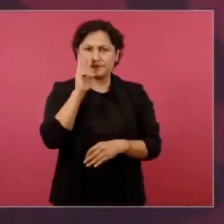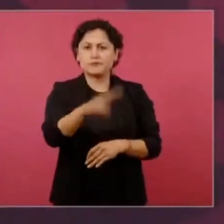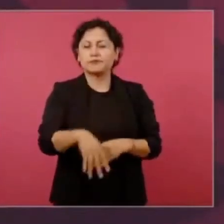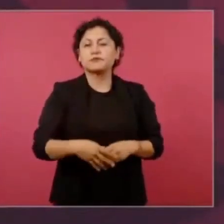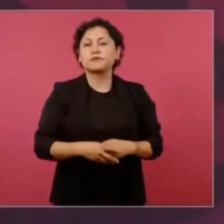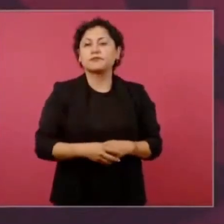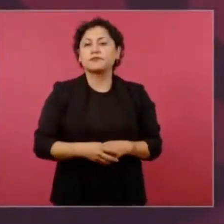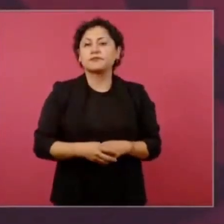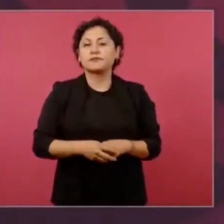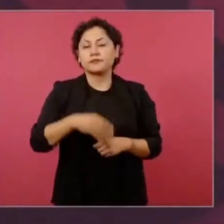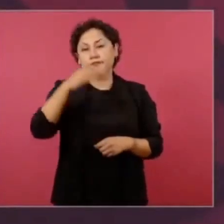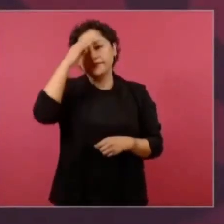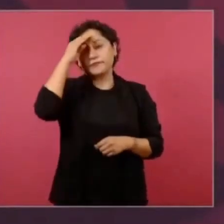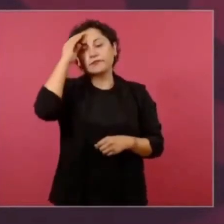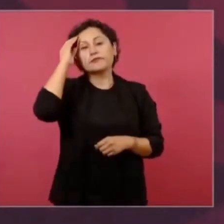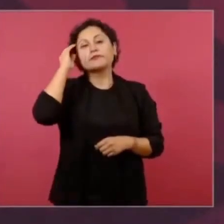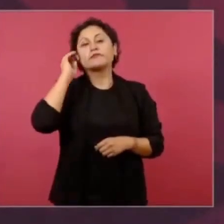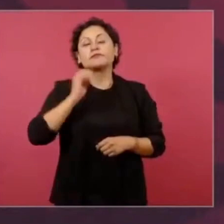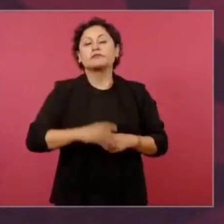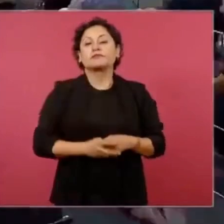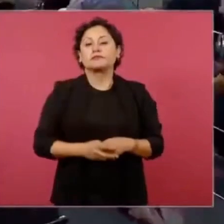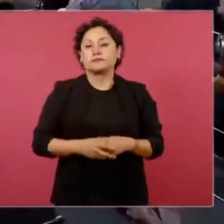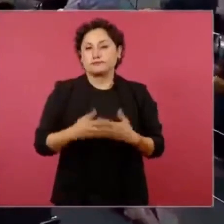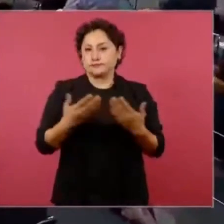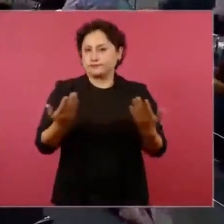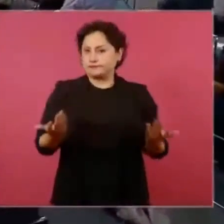Cómo el fotógrafo,